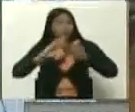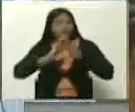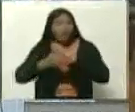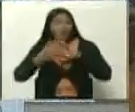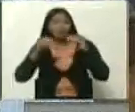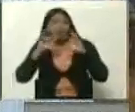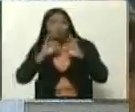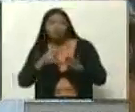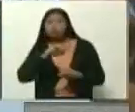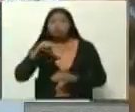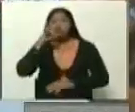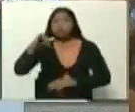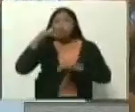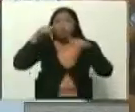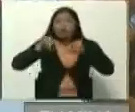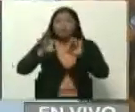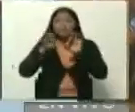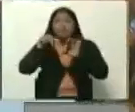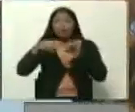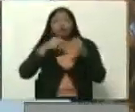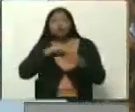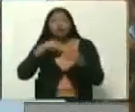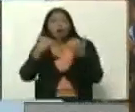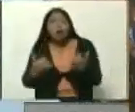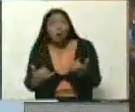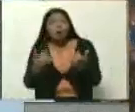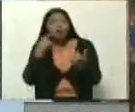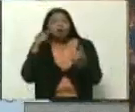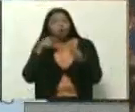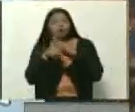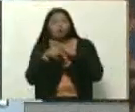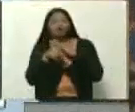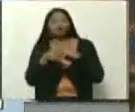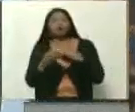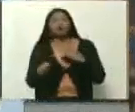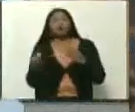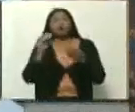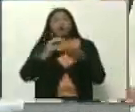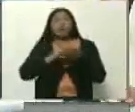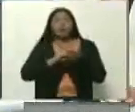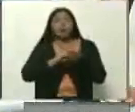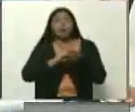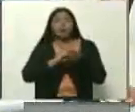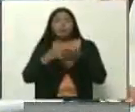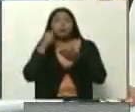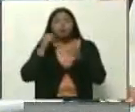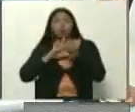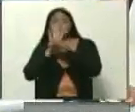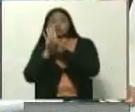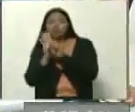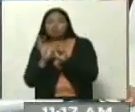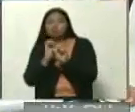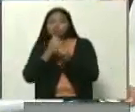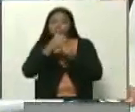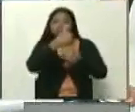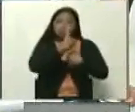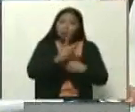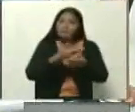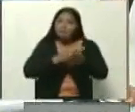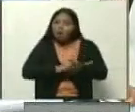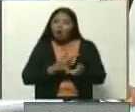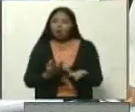y denunciamos, especial en este momento, que se haya recrudecido en el contexto del coronavirus 19.